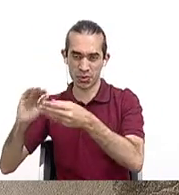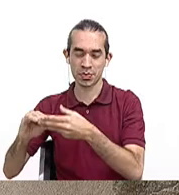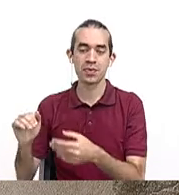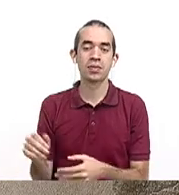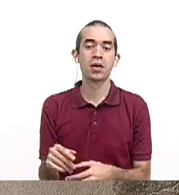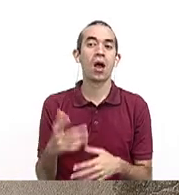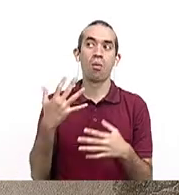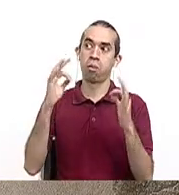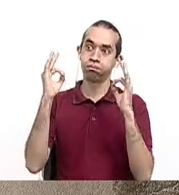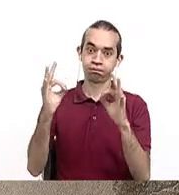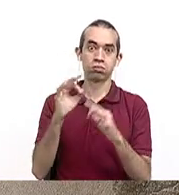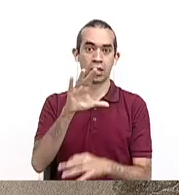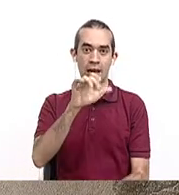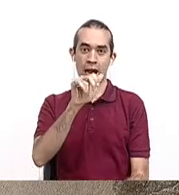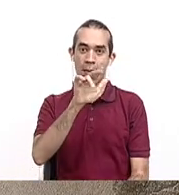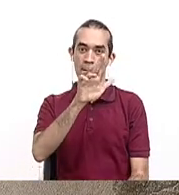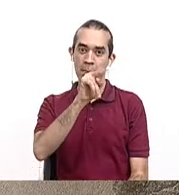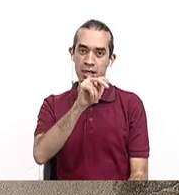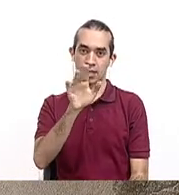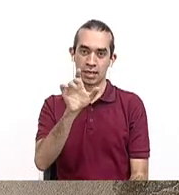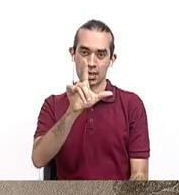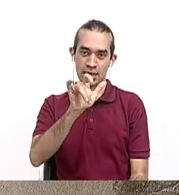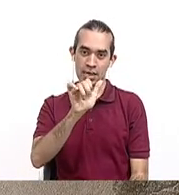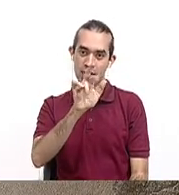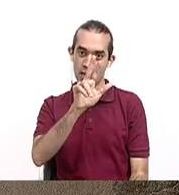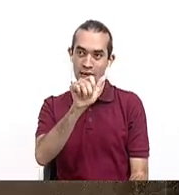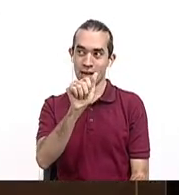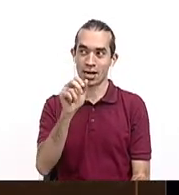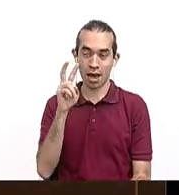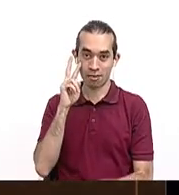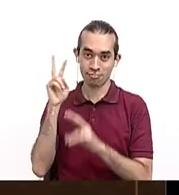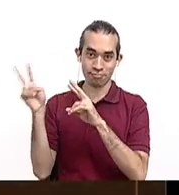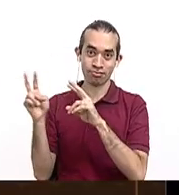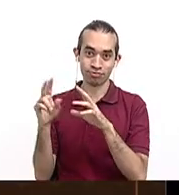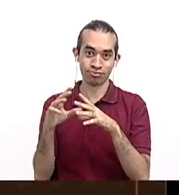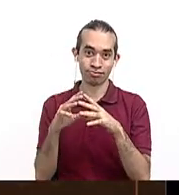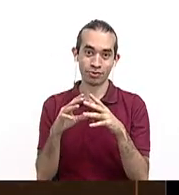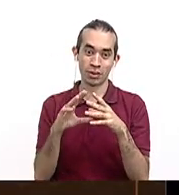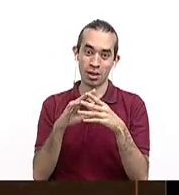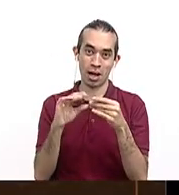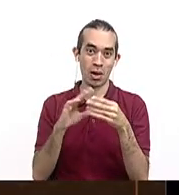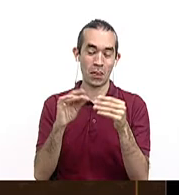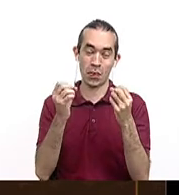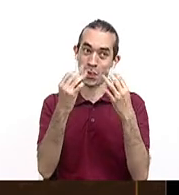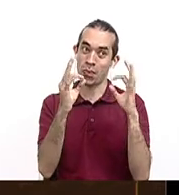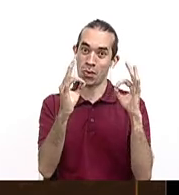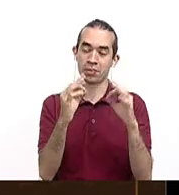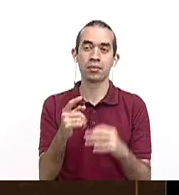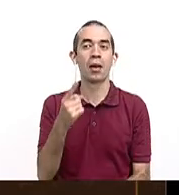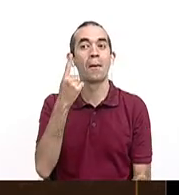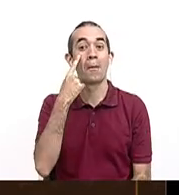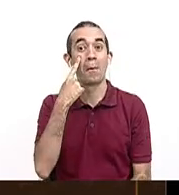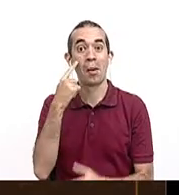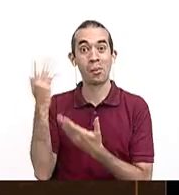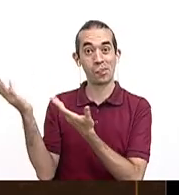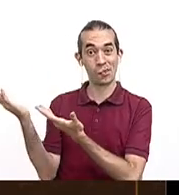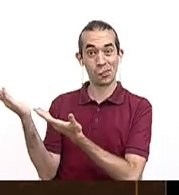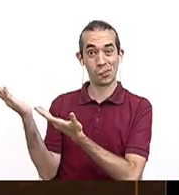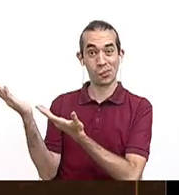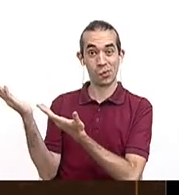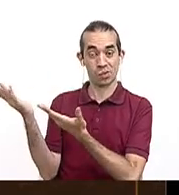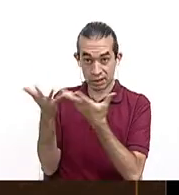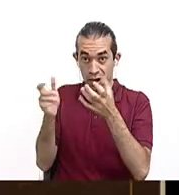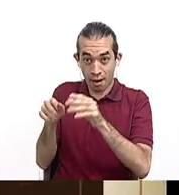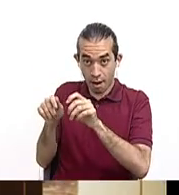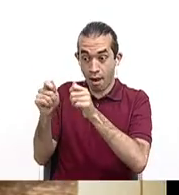libro sino también aquí por cierto tengo en mi álbum se los voy a mostrar a continuación mire qué bonita la portada quieren abrir